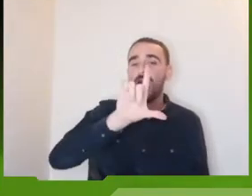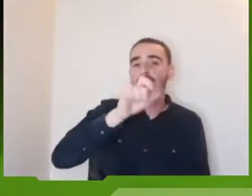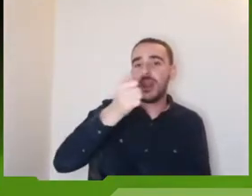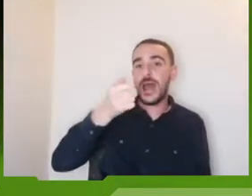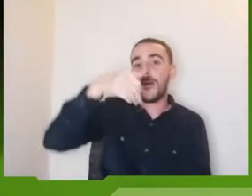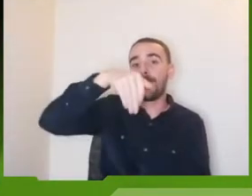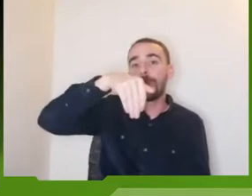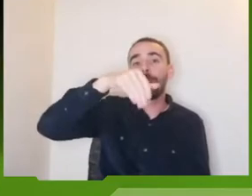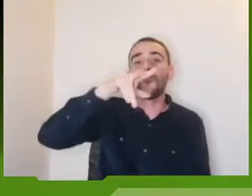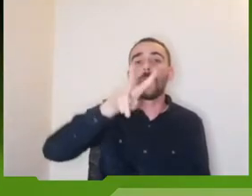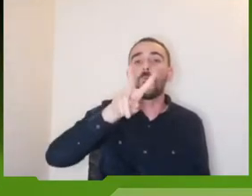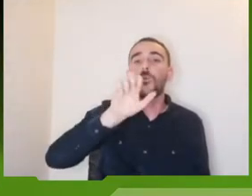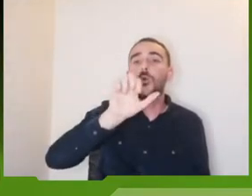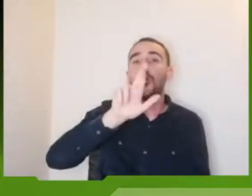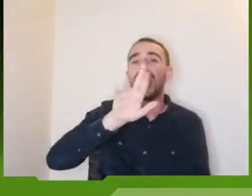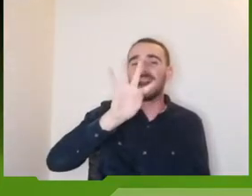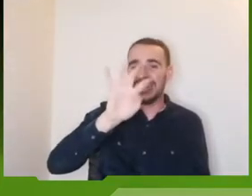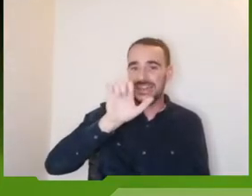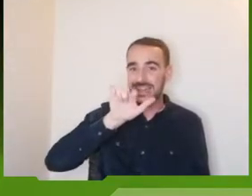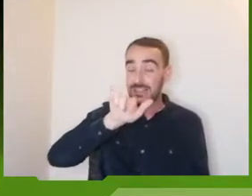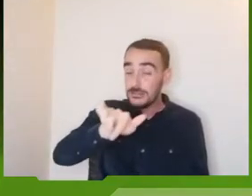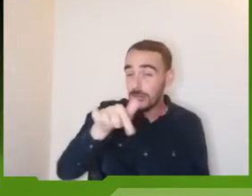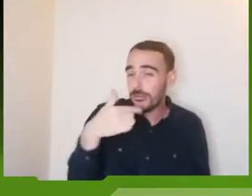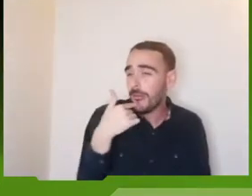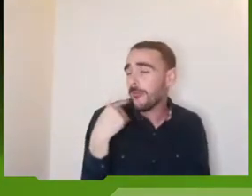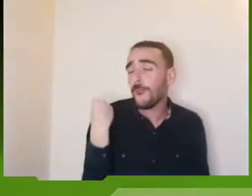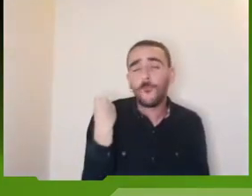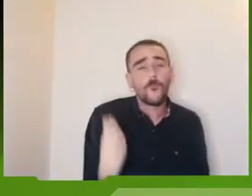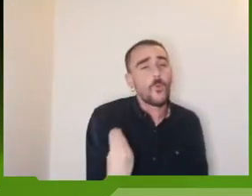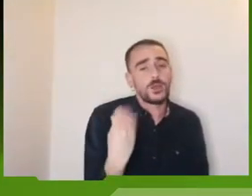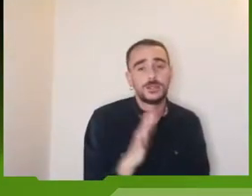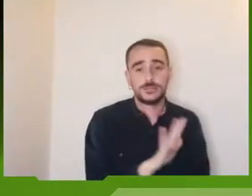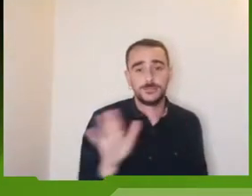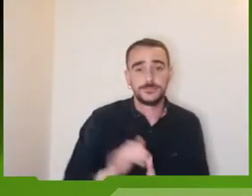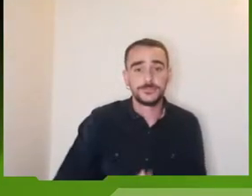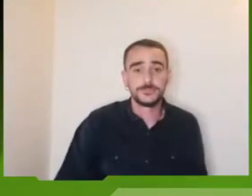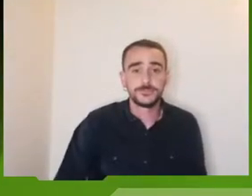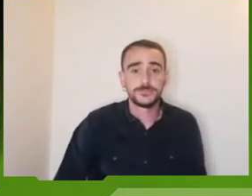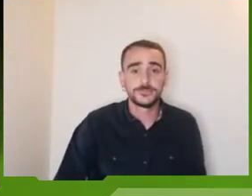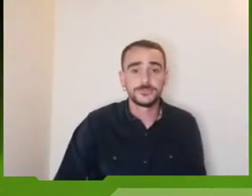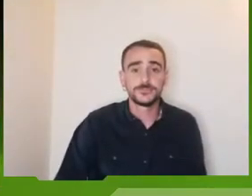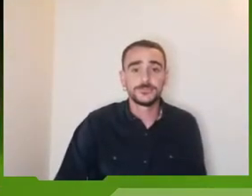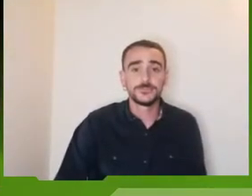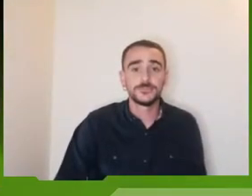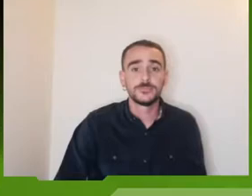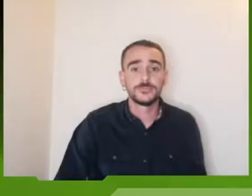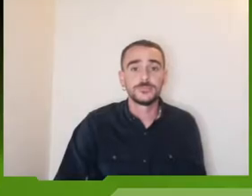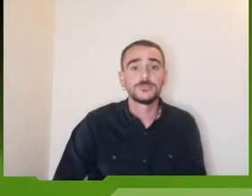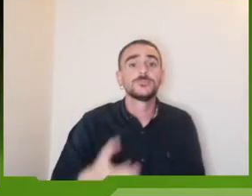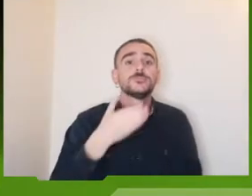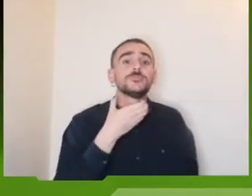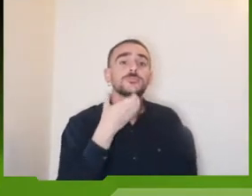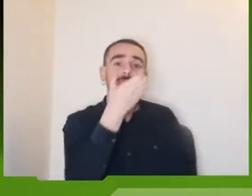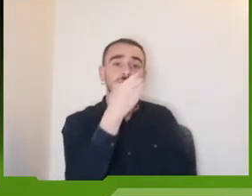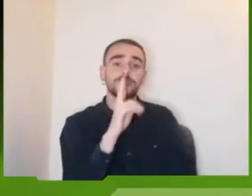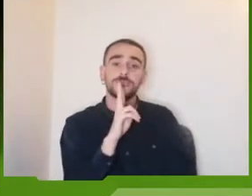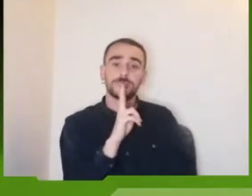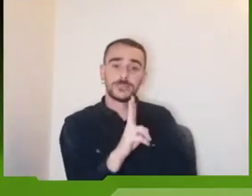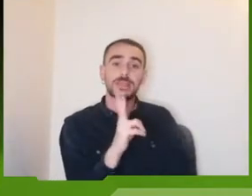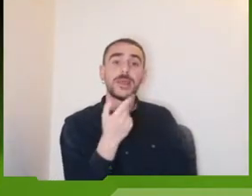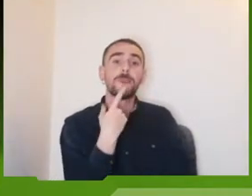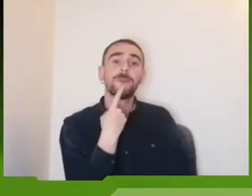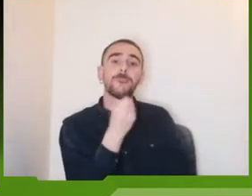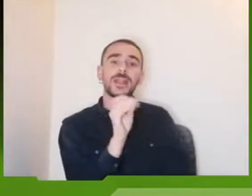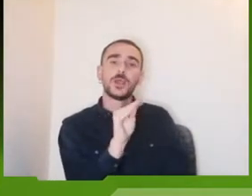bonitísimas. Vale, Perdona, ¿veis cómo va Tali. a quedar? Ah, solo una pregunta que está por el chat, que es que